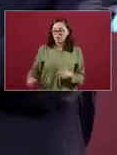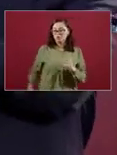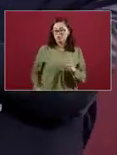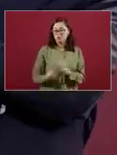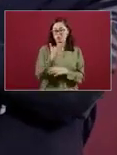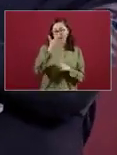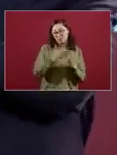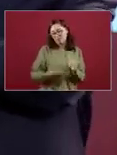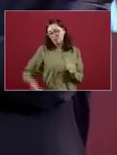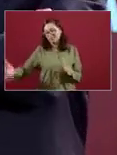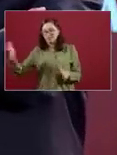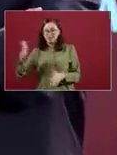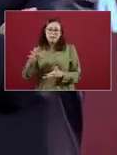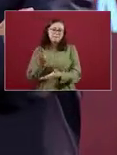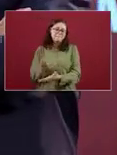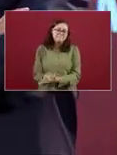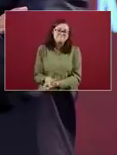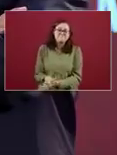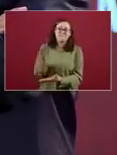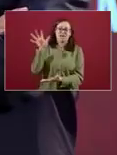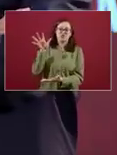sobre todo los que estudiaron